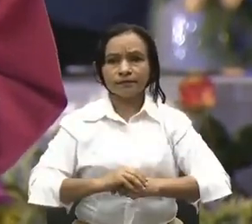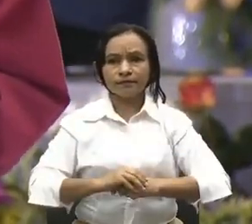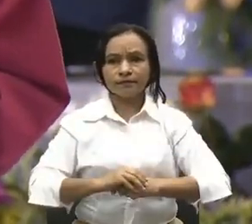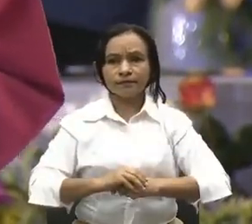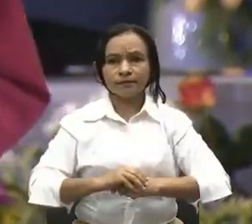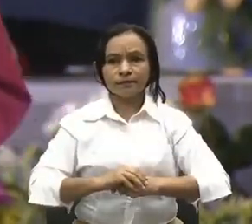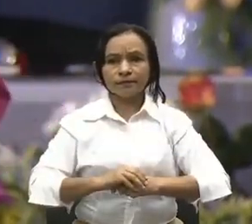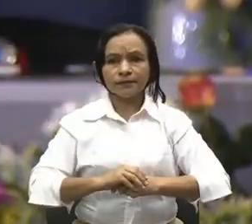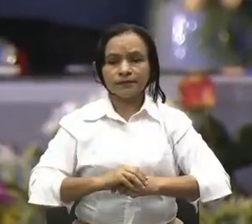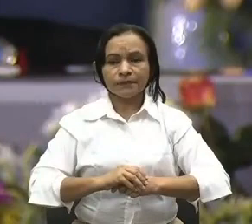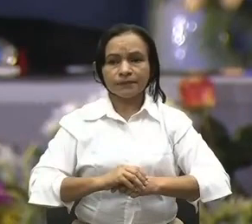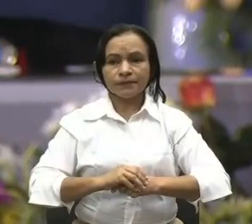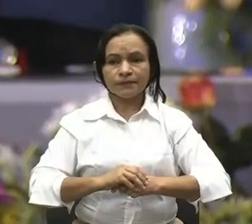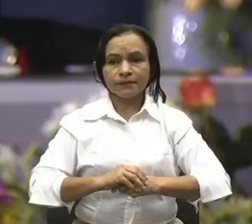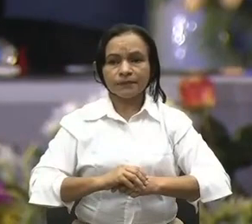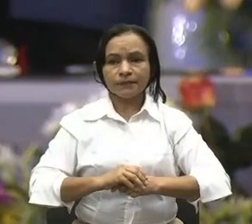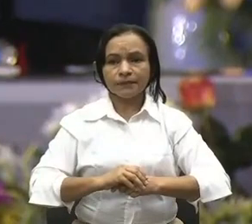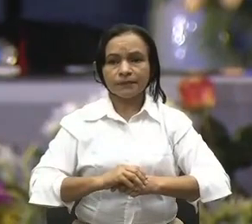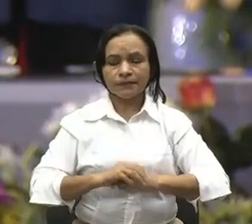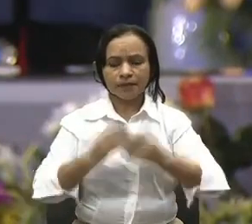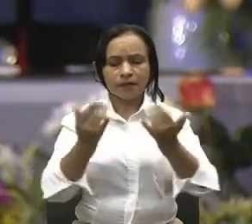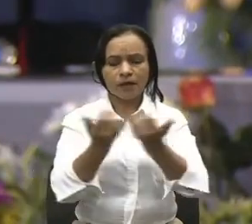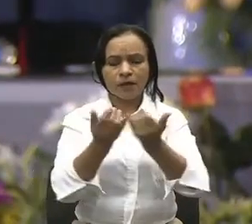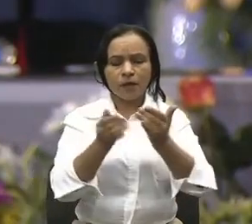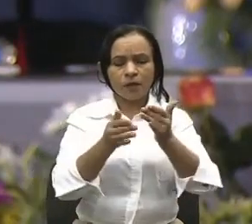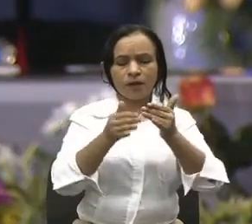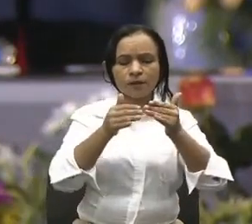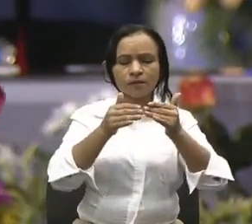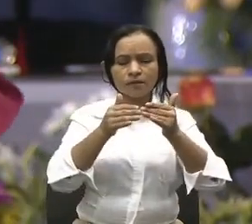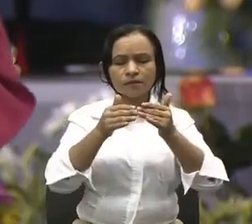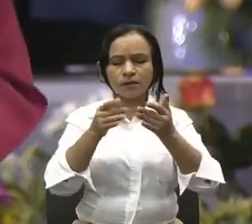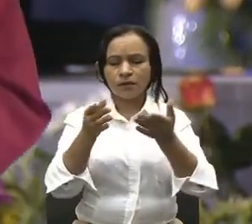un castillo de naipes que se derrumbó